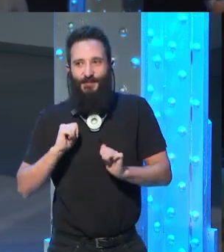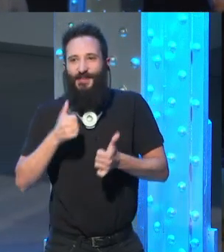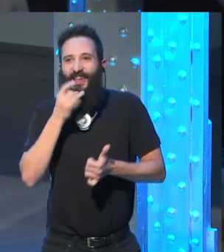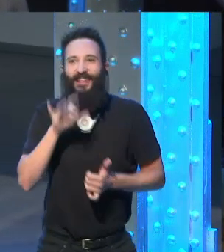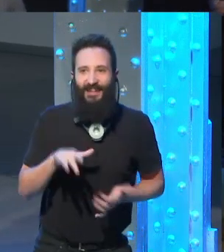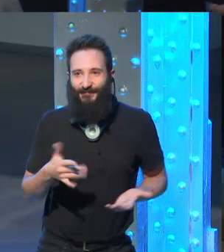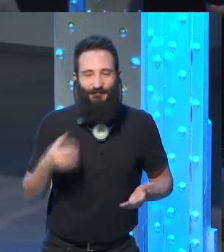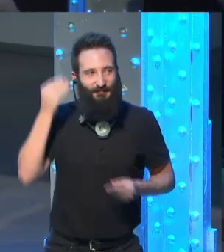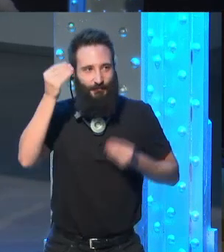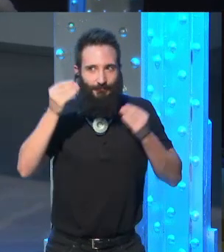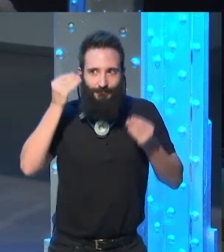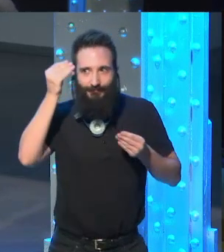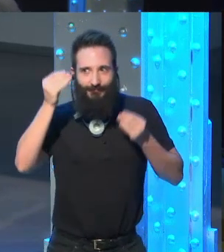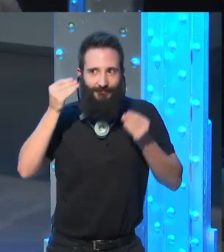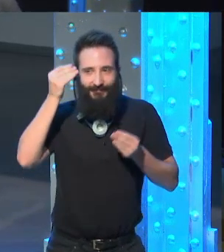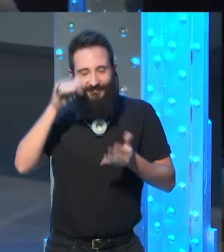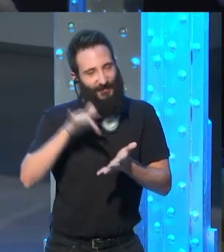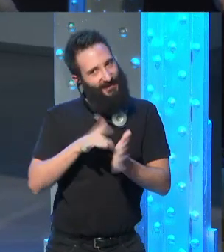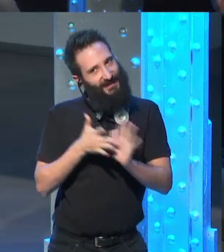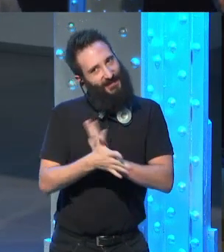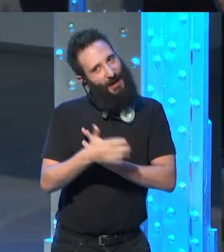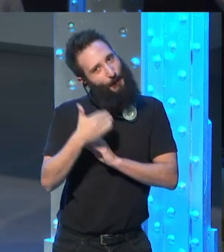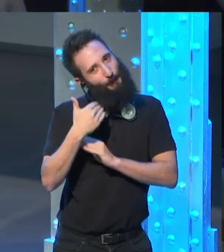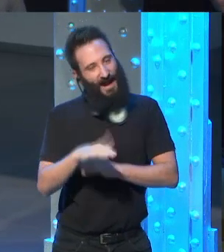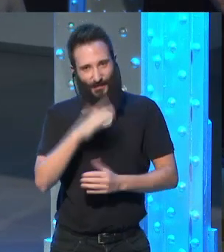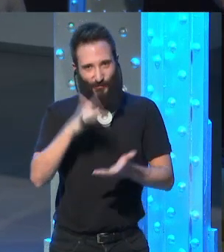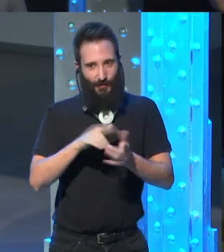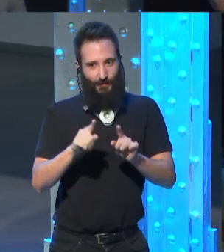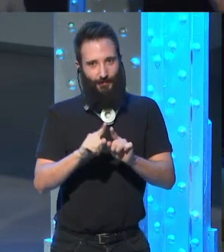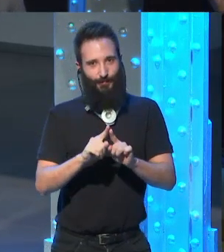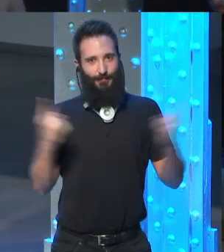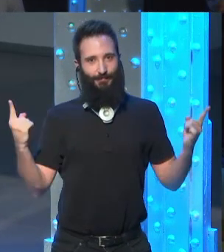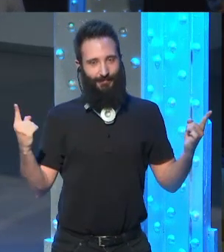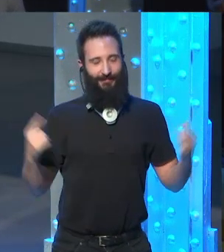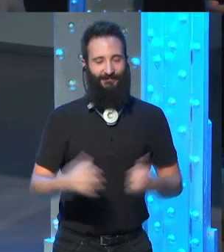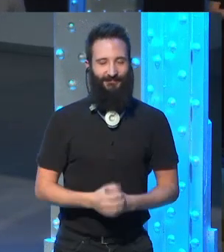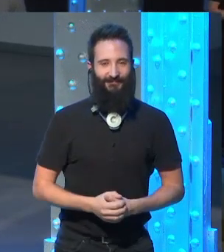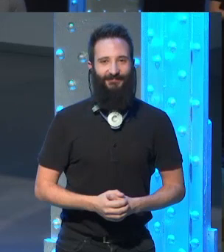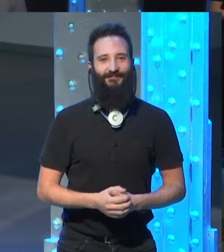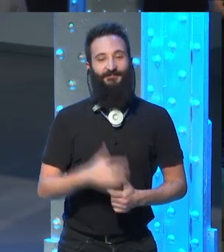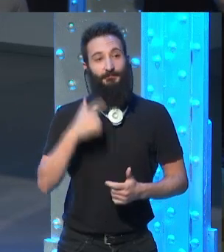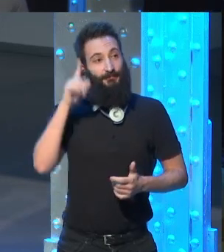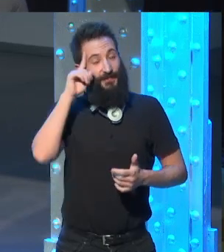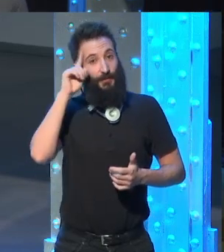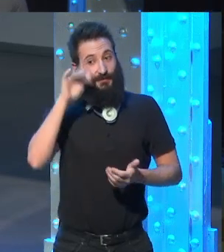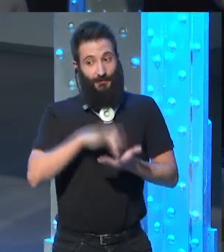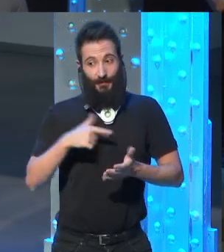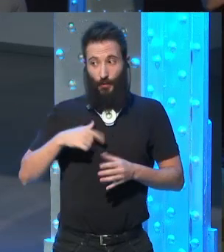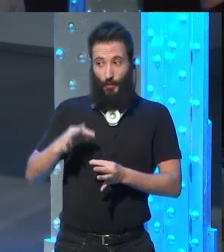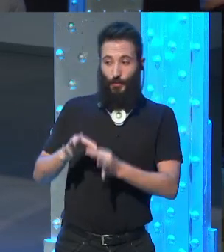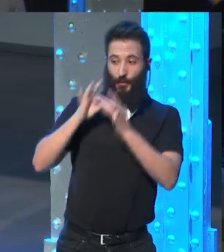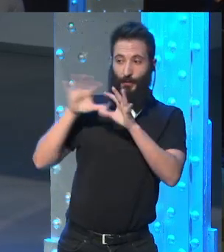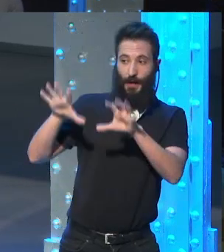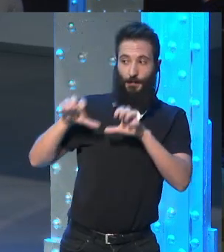pensar mucho, ya... Eso rompe parejas. Sí, sí. No sé, lo que he aprendido es